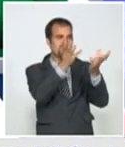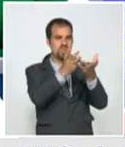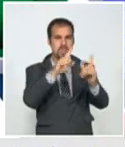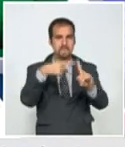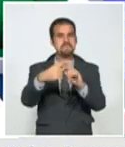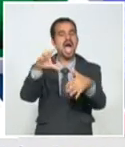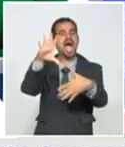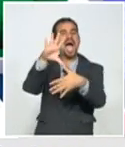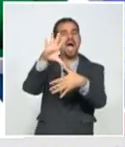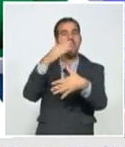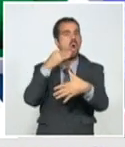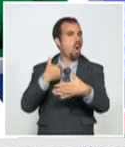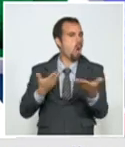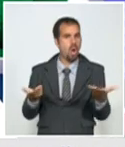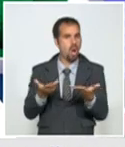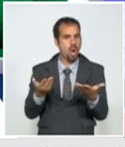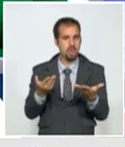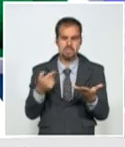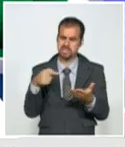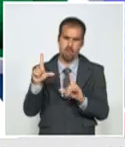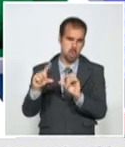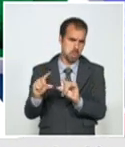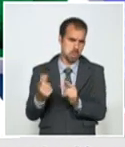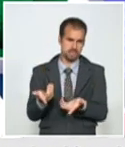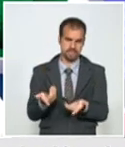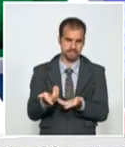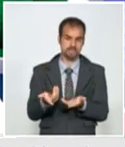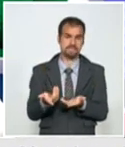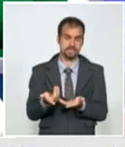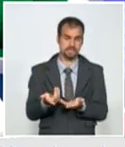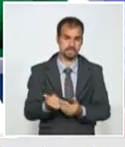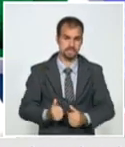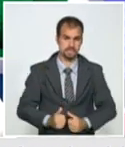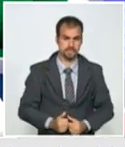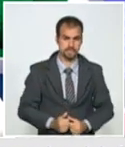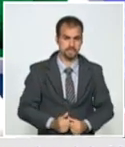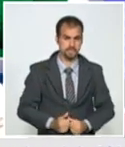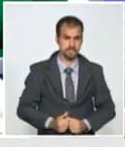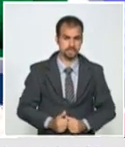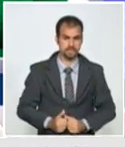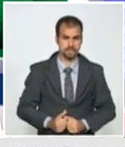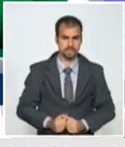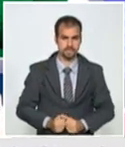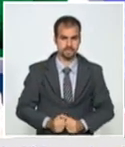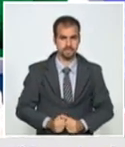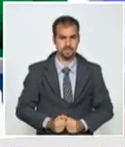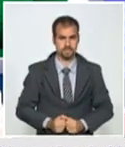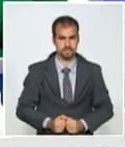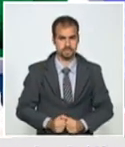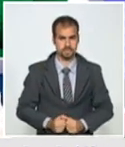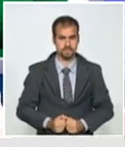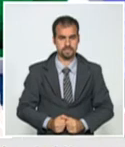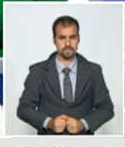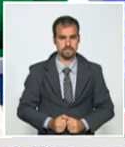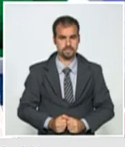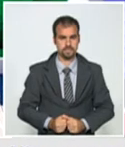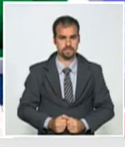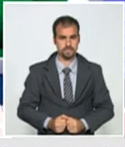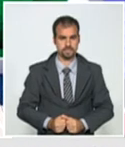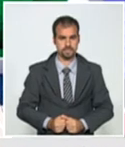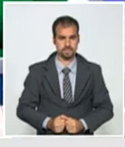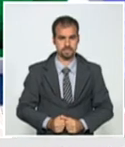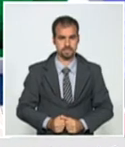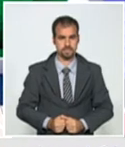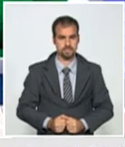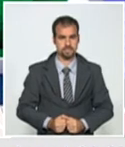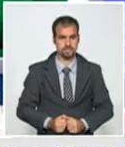con el mundo, que es de 2,20, y con las Américas, que es superior de 2,40, inferior